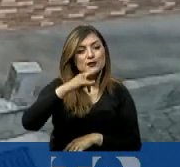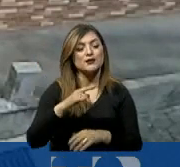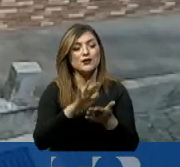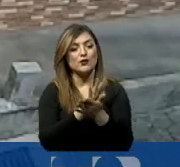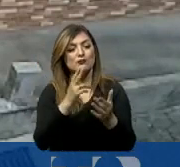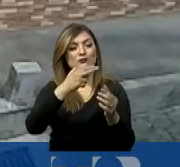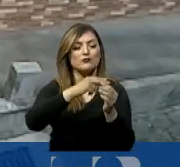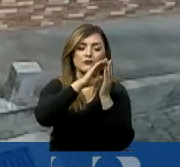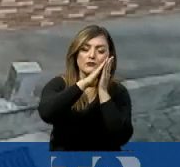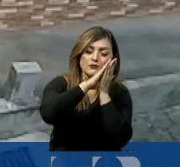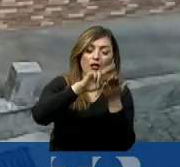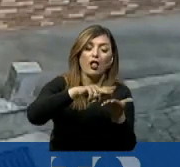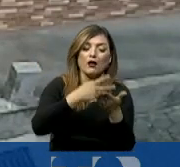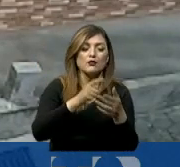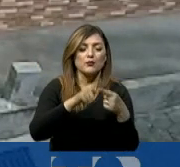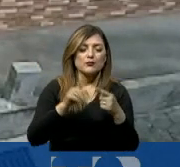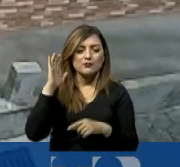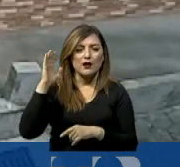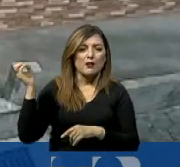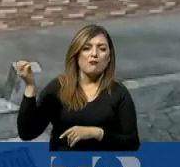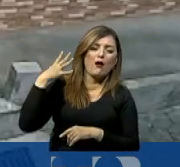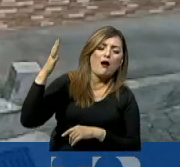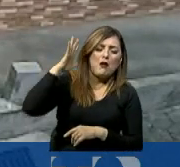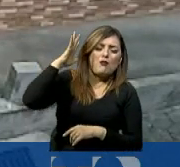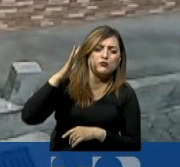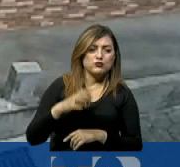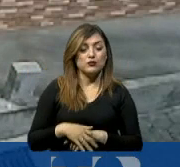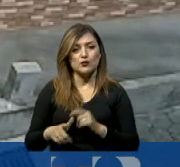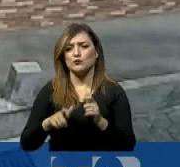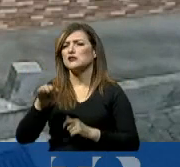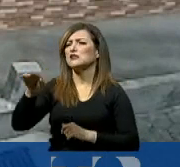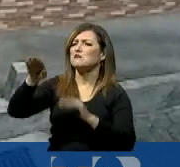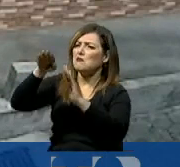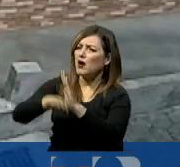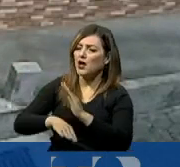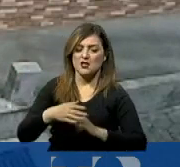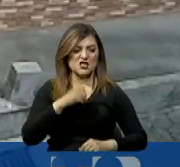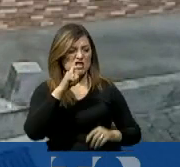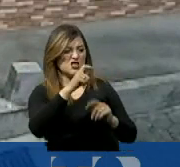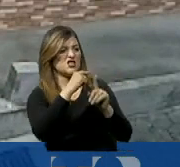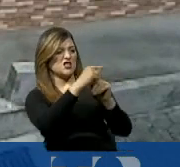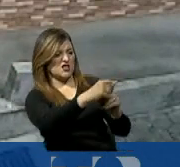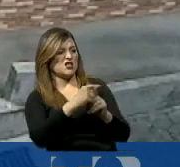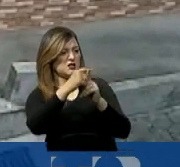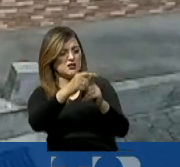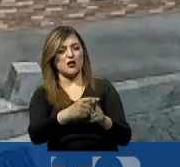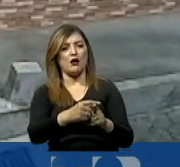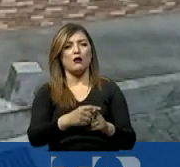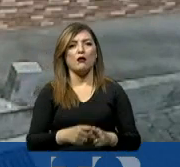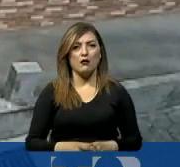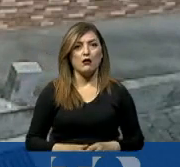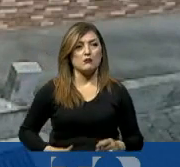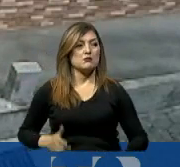clases, no pueden dormir porque son personas que vienen con unas palabras tremendas, escándalos, botellas, peleas, inclusive amenazas